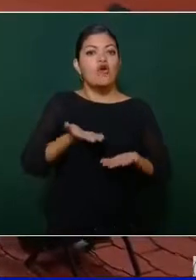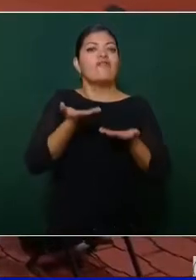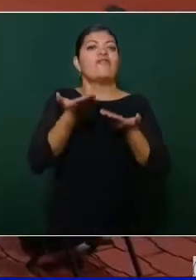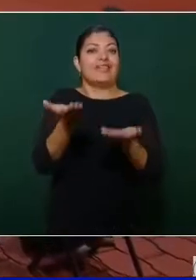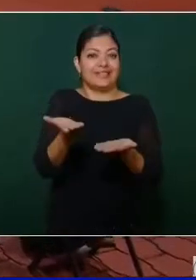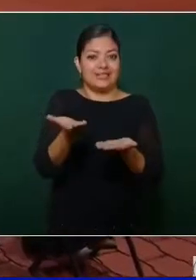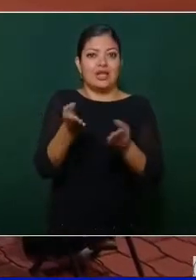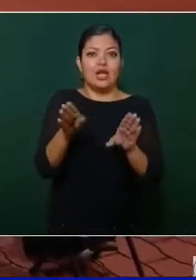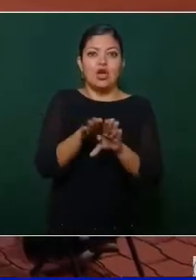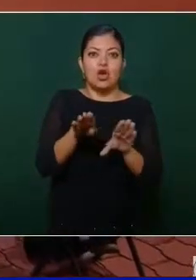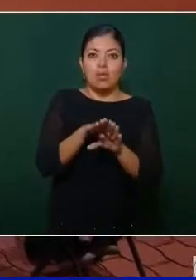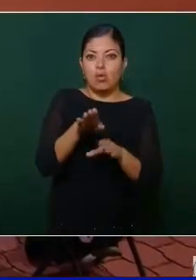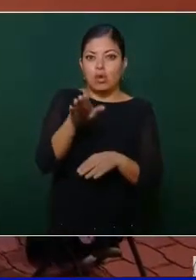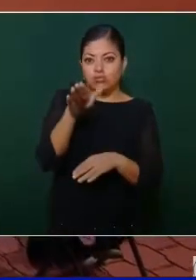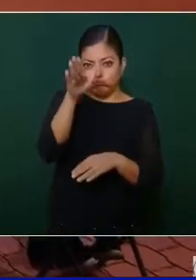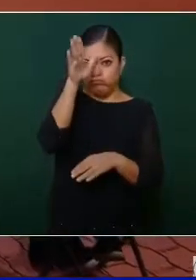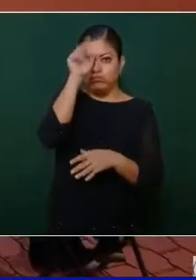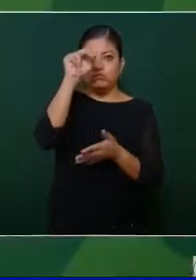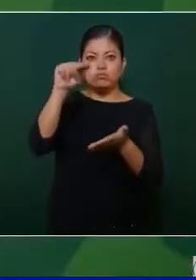especial del tratado